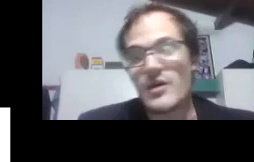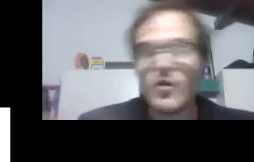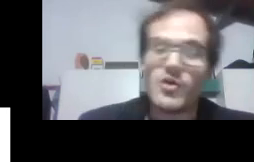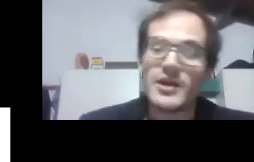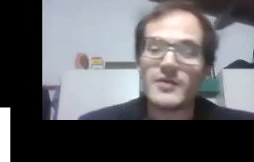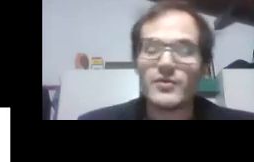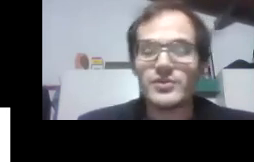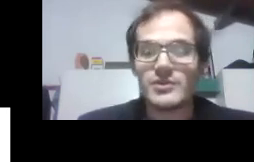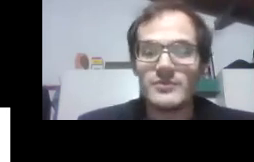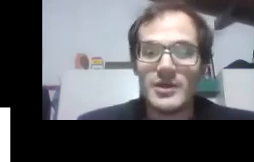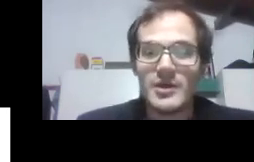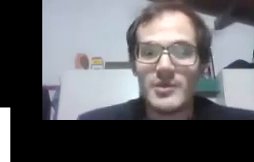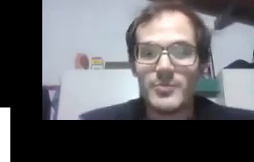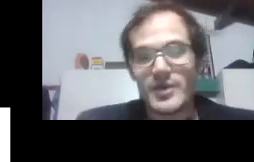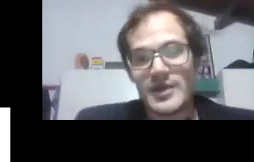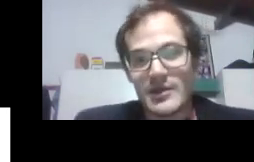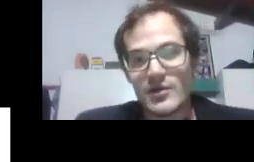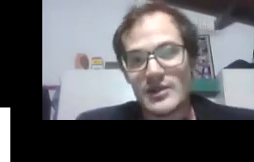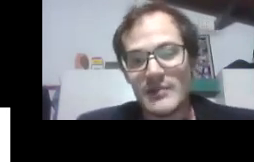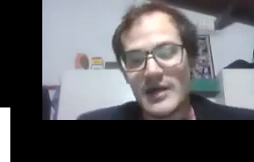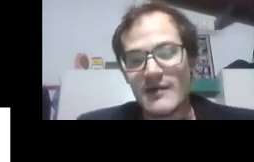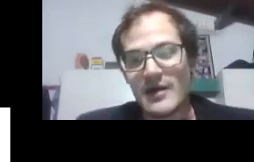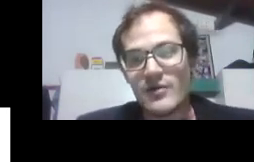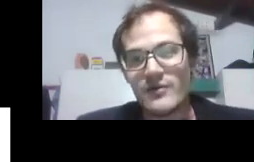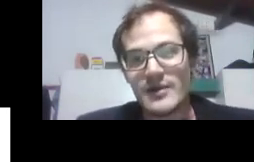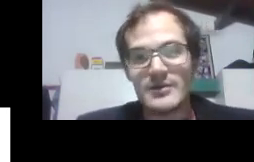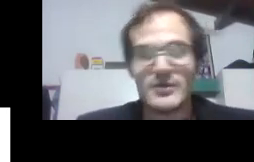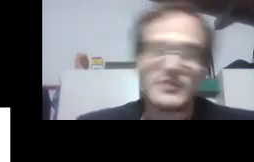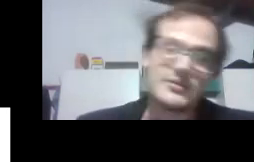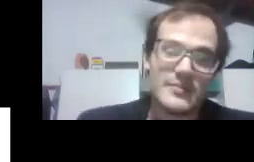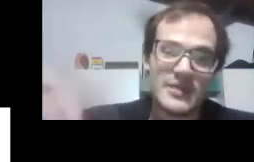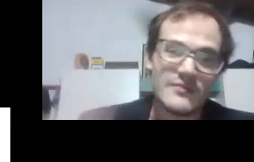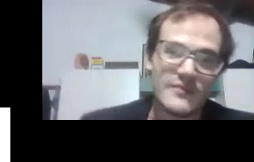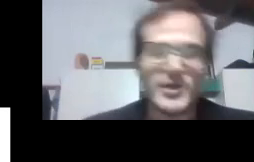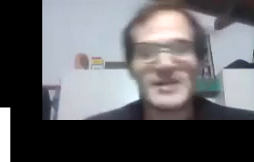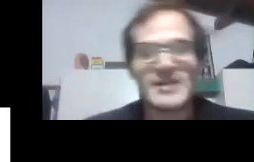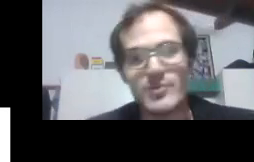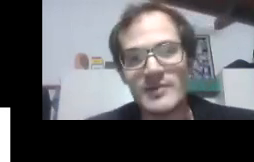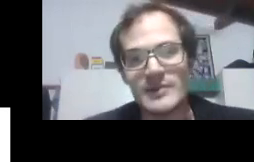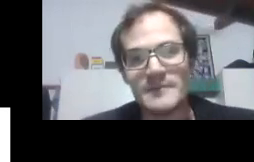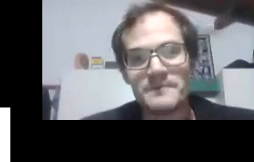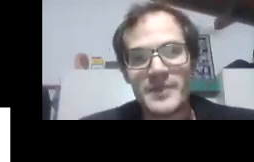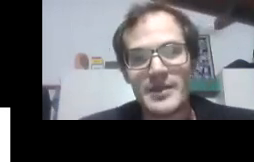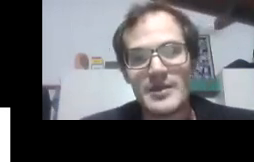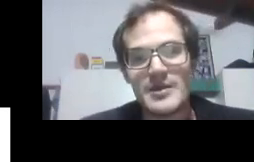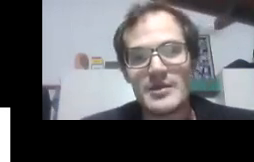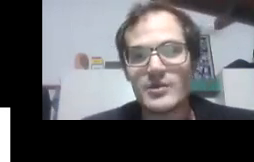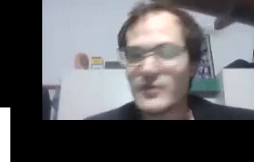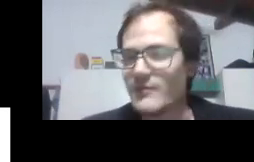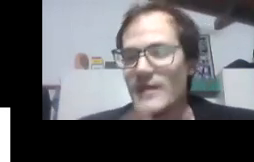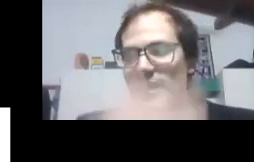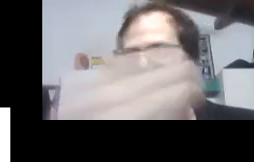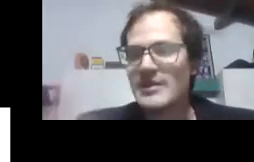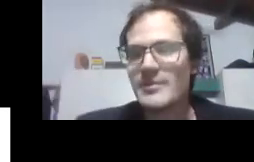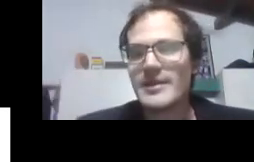¿verdad? Ojo con la revolución, porque los que están más abajo, ¿verdad? También pueden hacer problemas. Entonces,